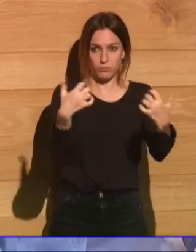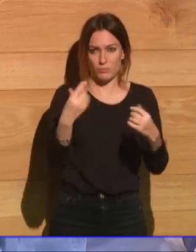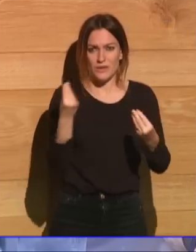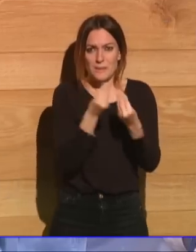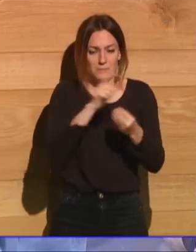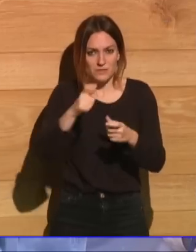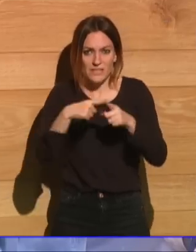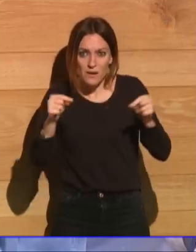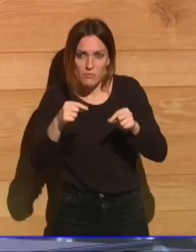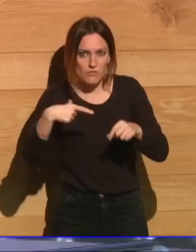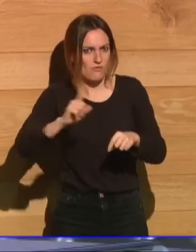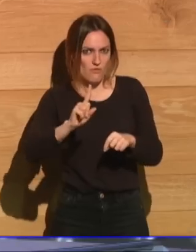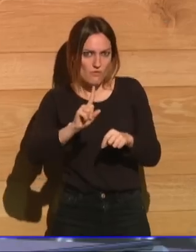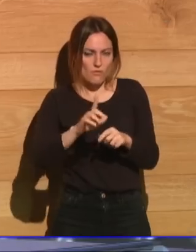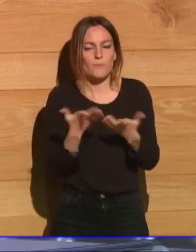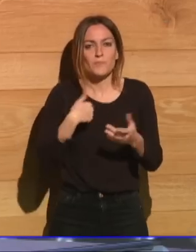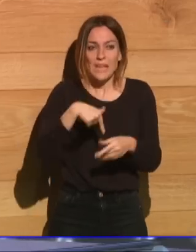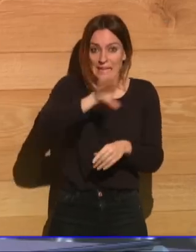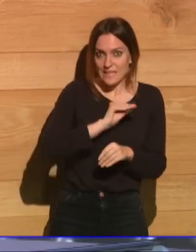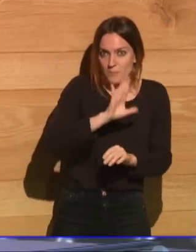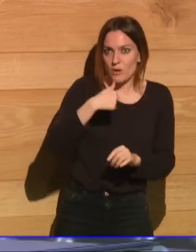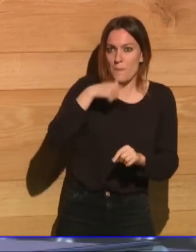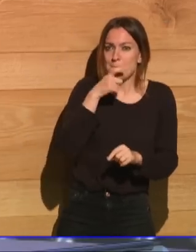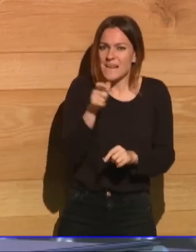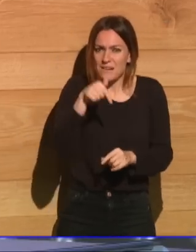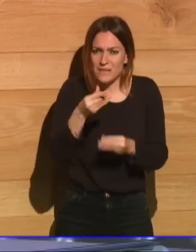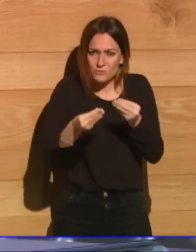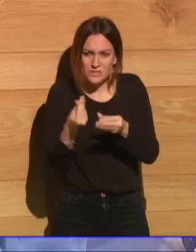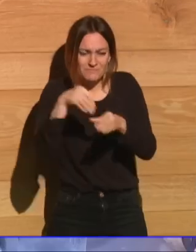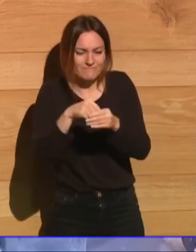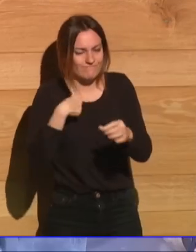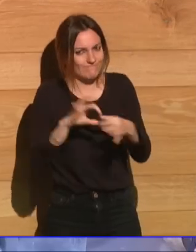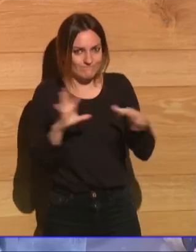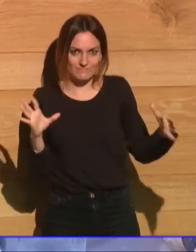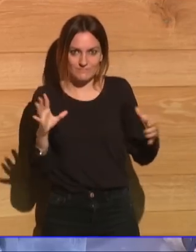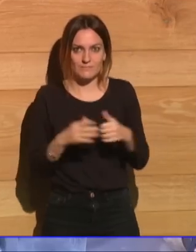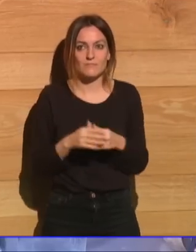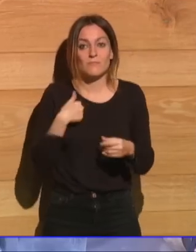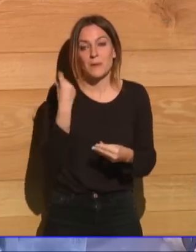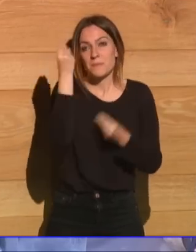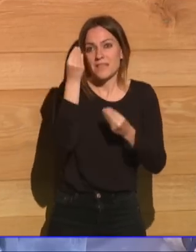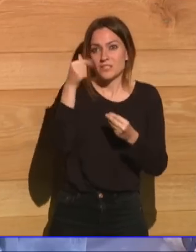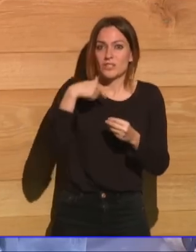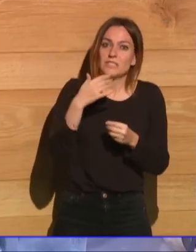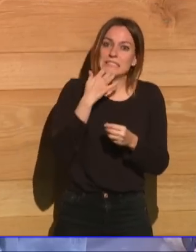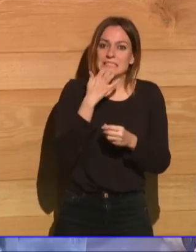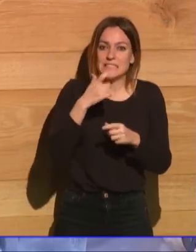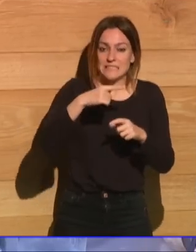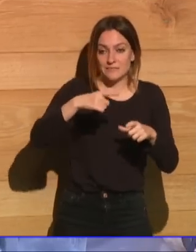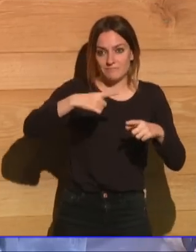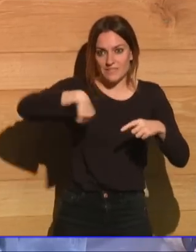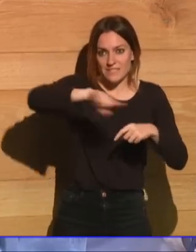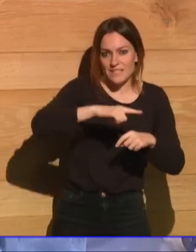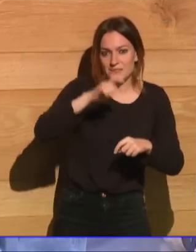puedo entender, pero no sé qué significa parroquial destinado a eso. Pues yo supongo que como te has pateado 18 millones de salas de